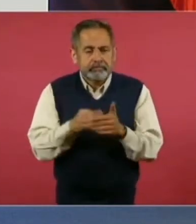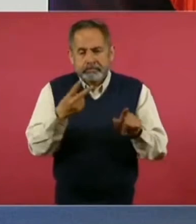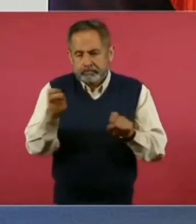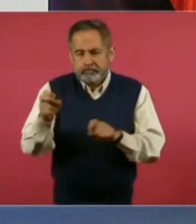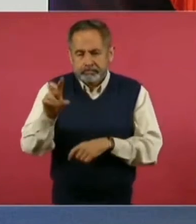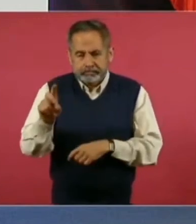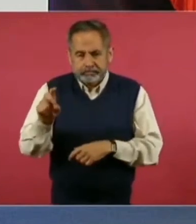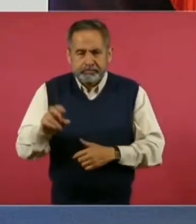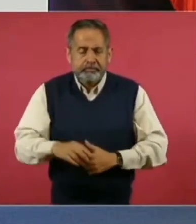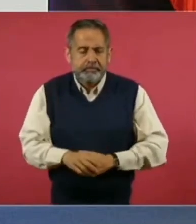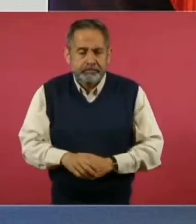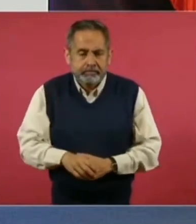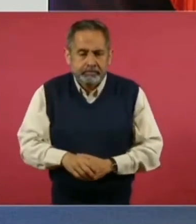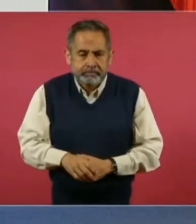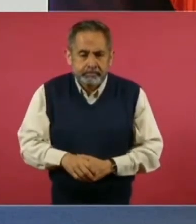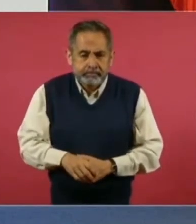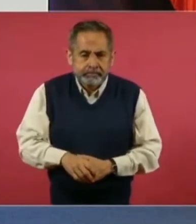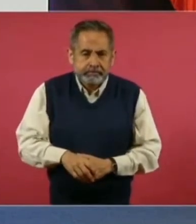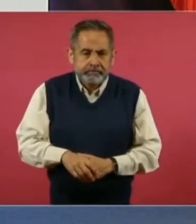6,230.